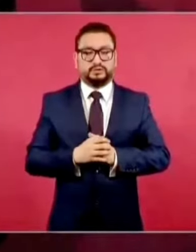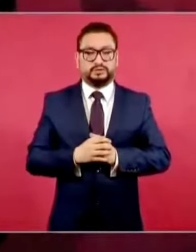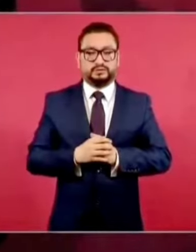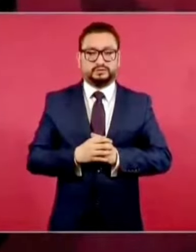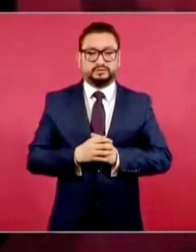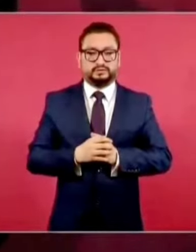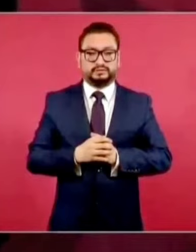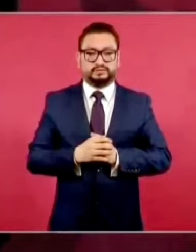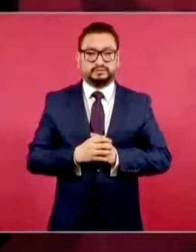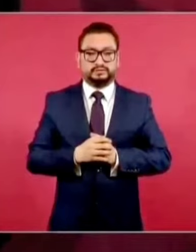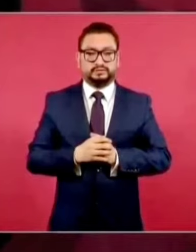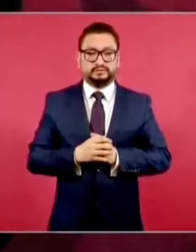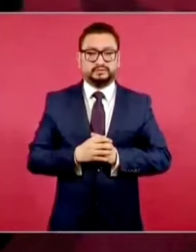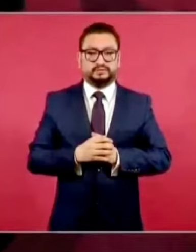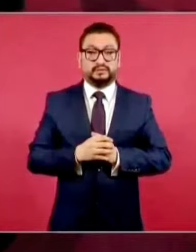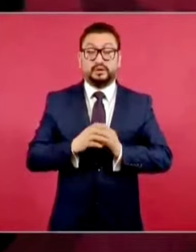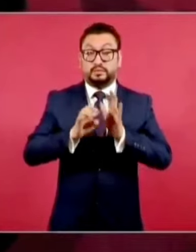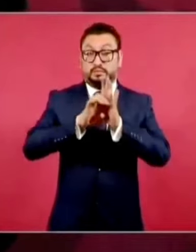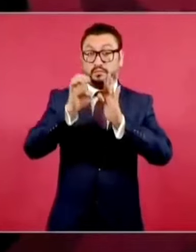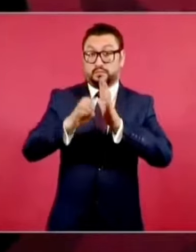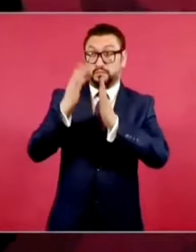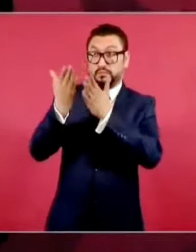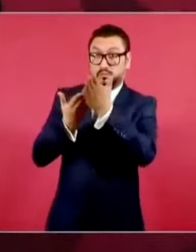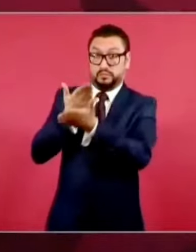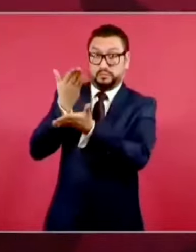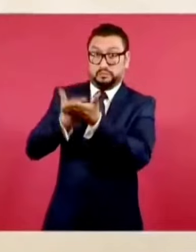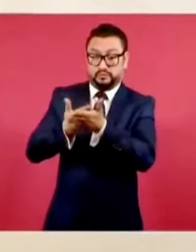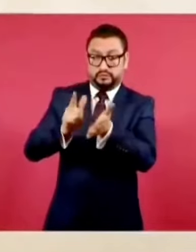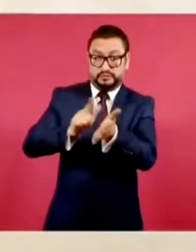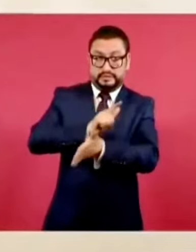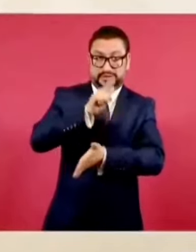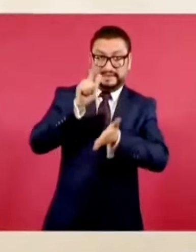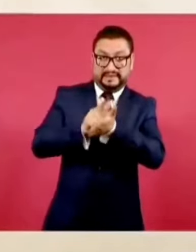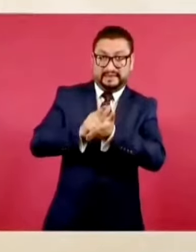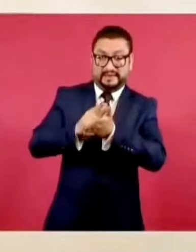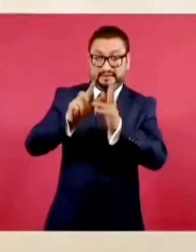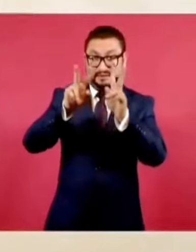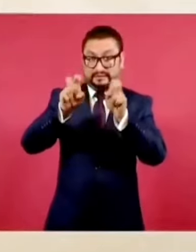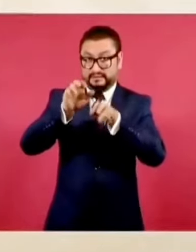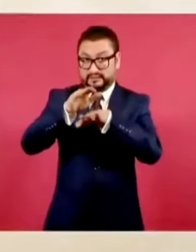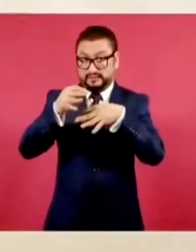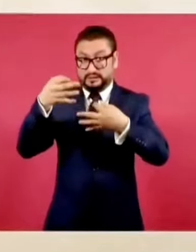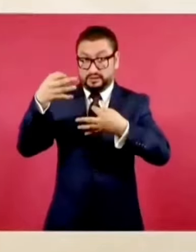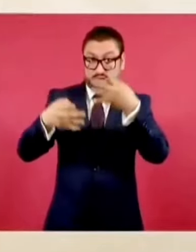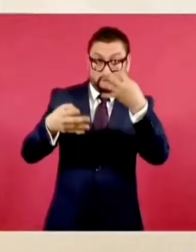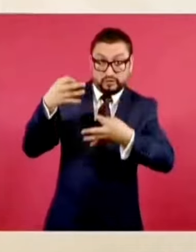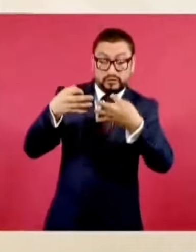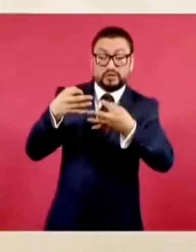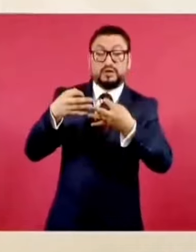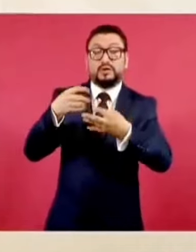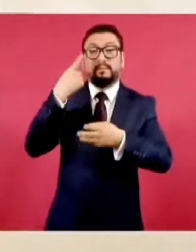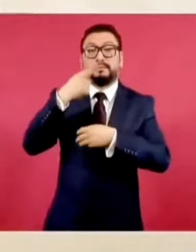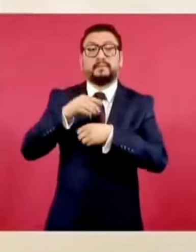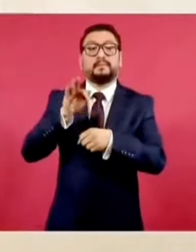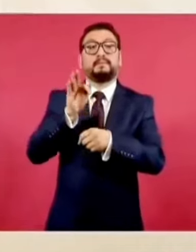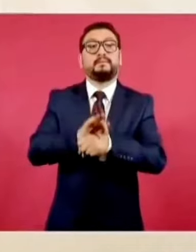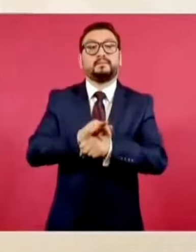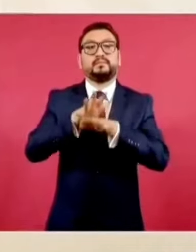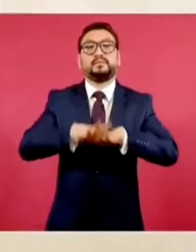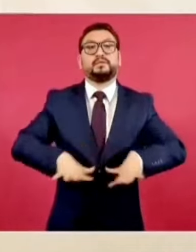que se reformen las leyes En beneficio de